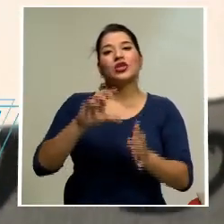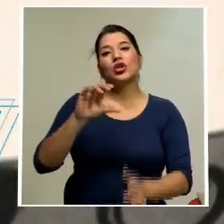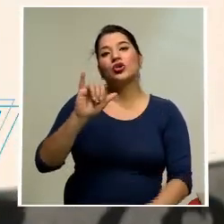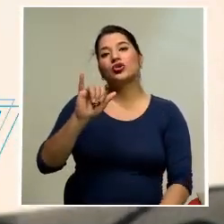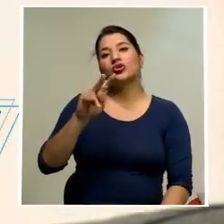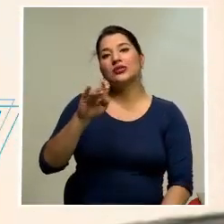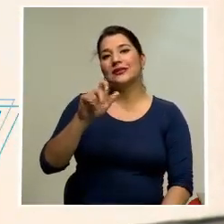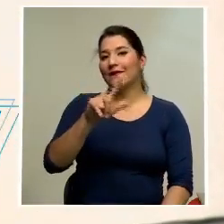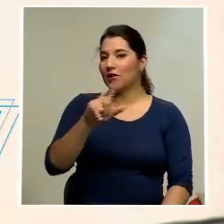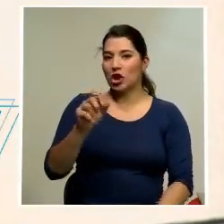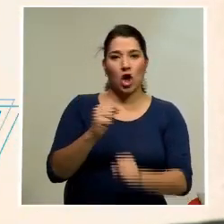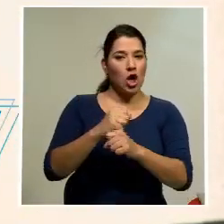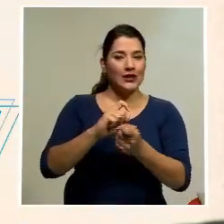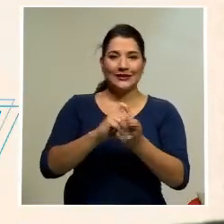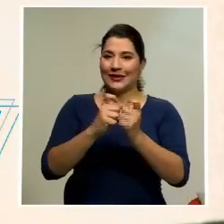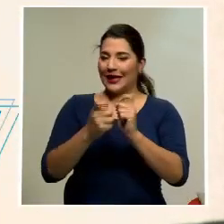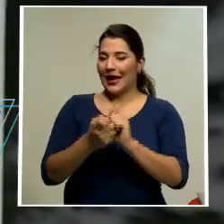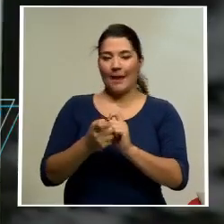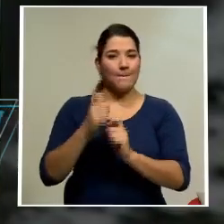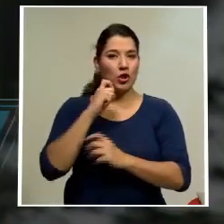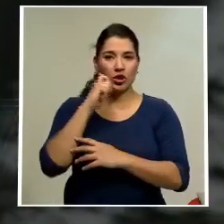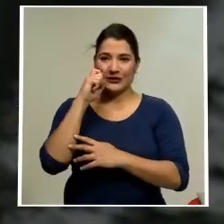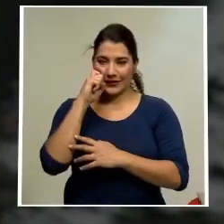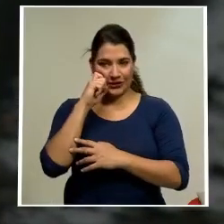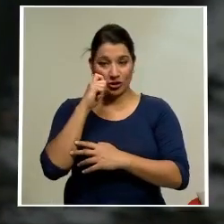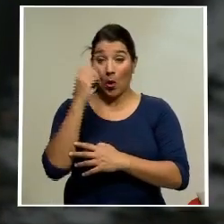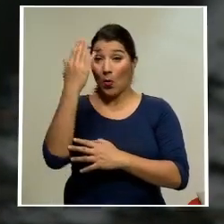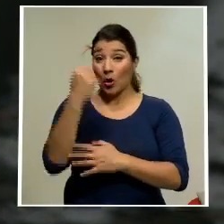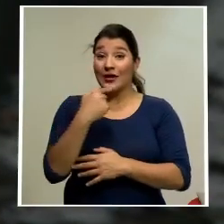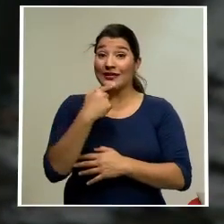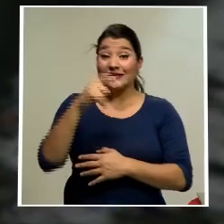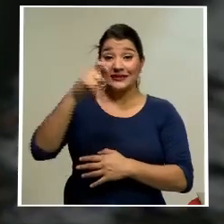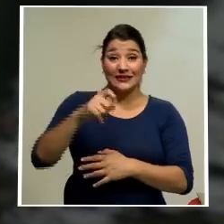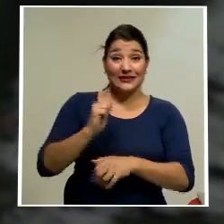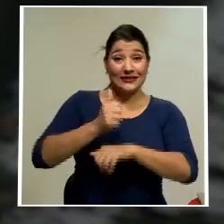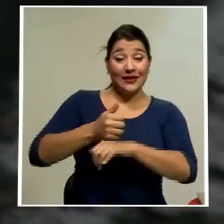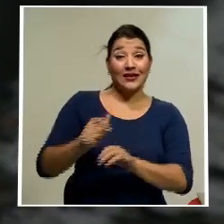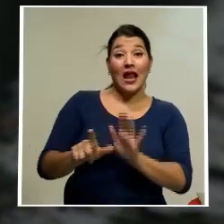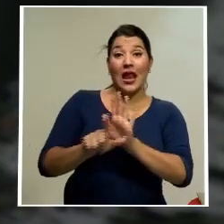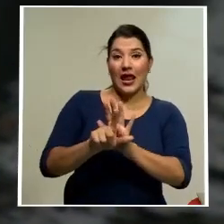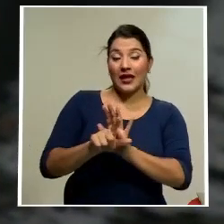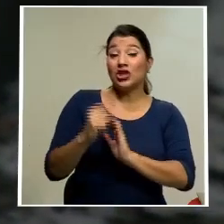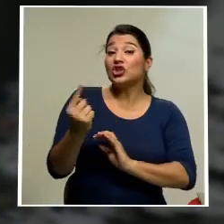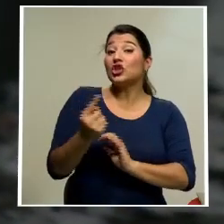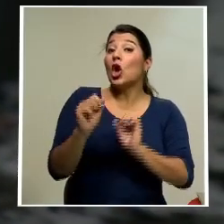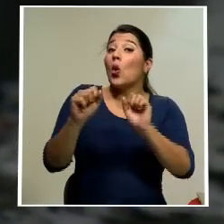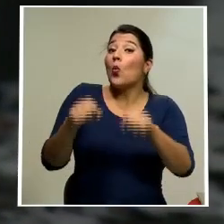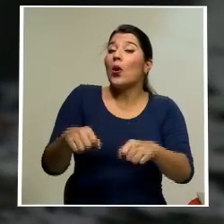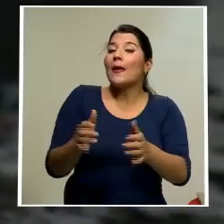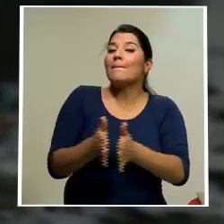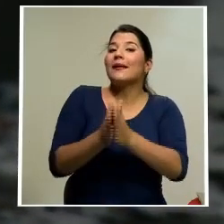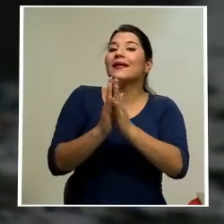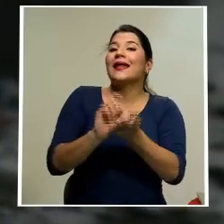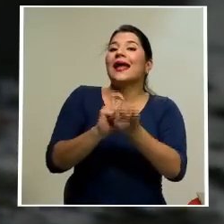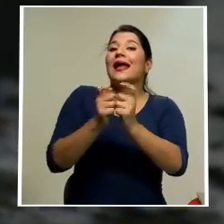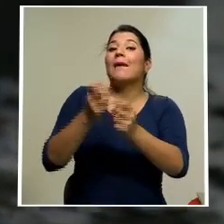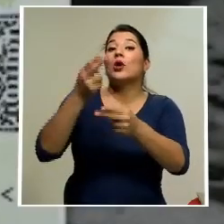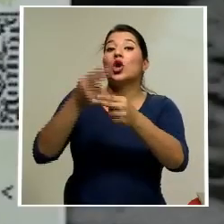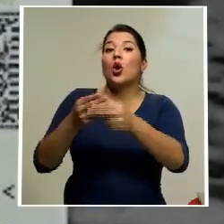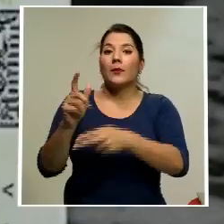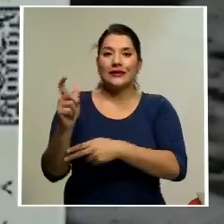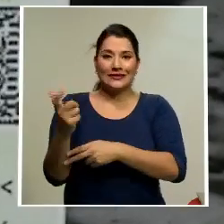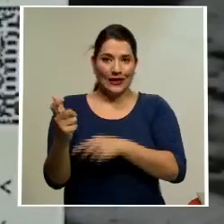realiza el cambio de sexo registrado al nacer, argumentando que se requiere una ley para ello. Solamente se puede solicitar el cambio de nombre en la